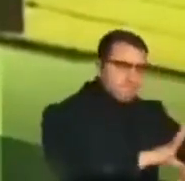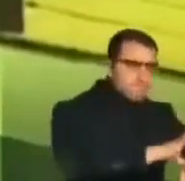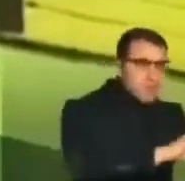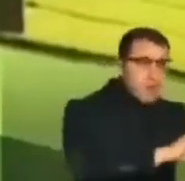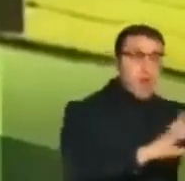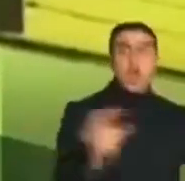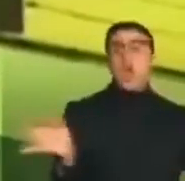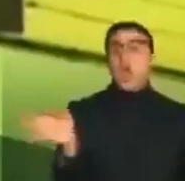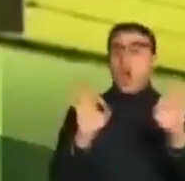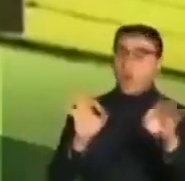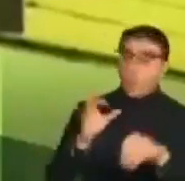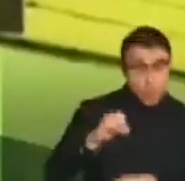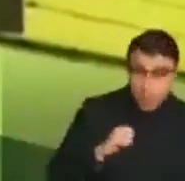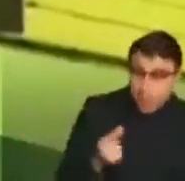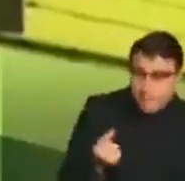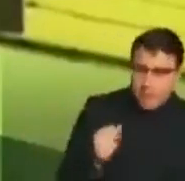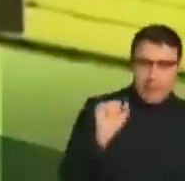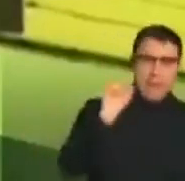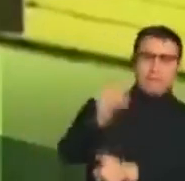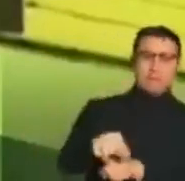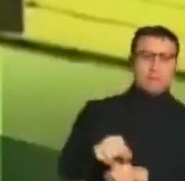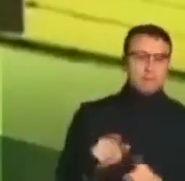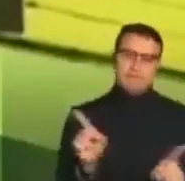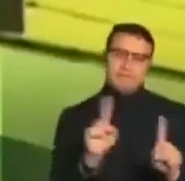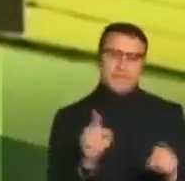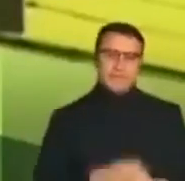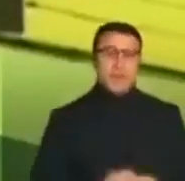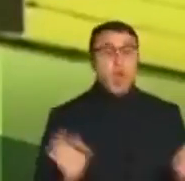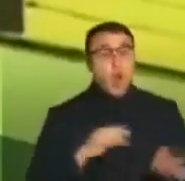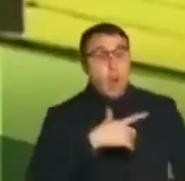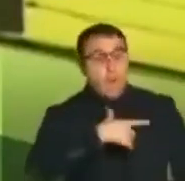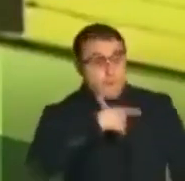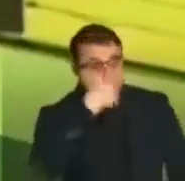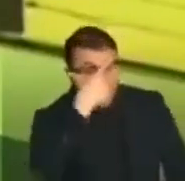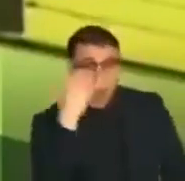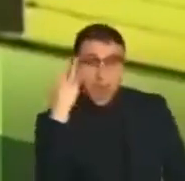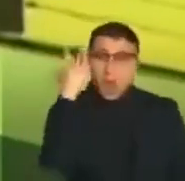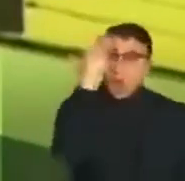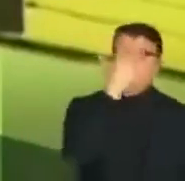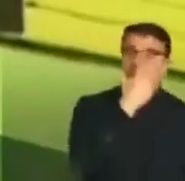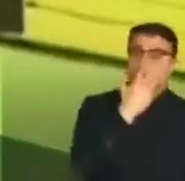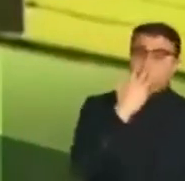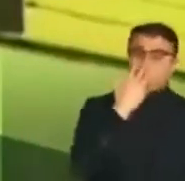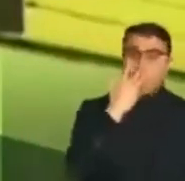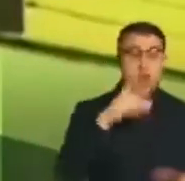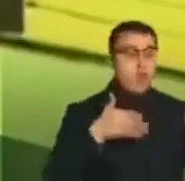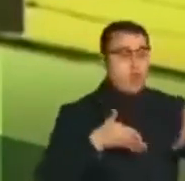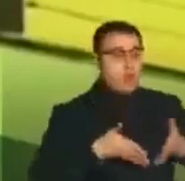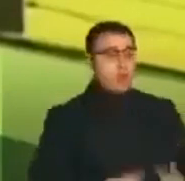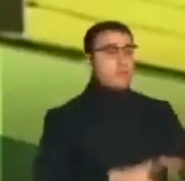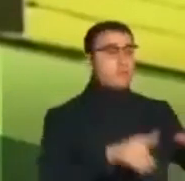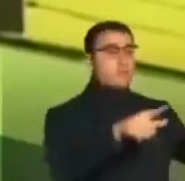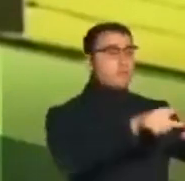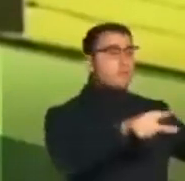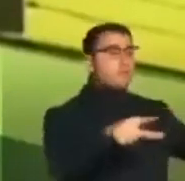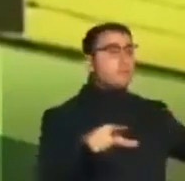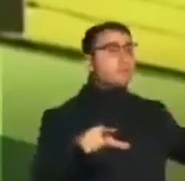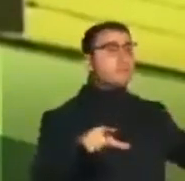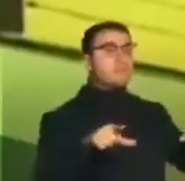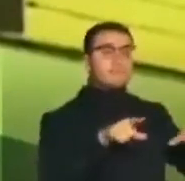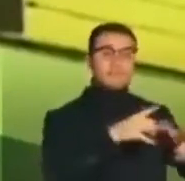blanco o eres negro, en si naciste en un lugar privilegiado por azar del